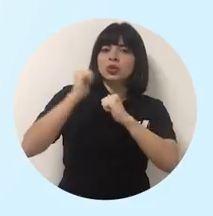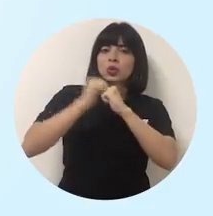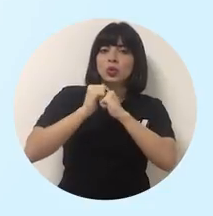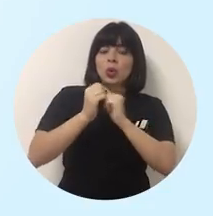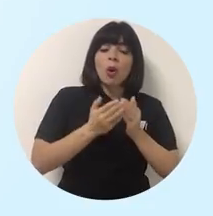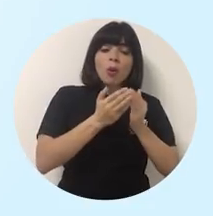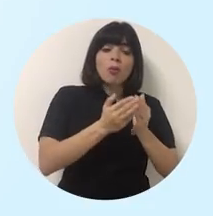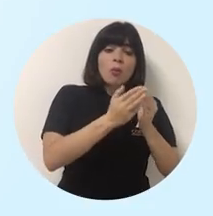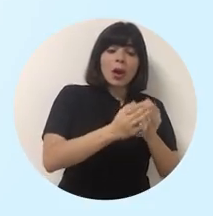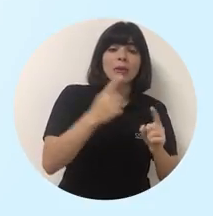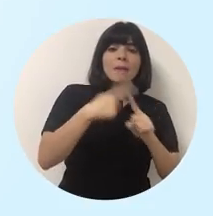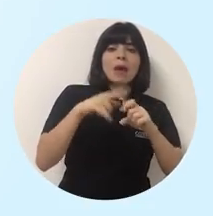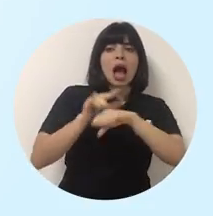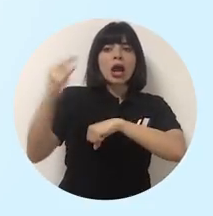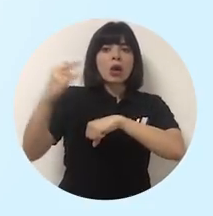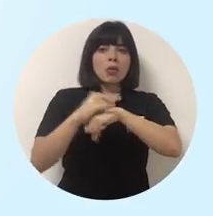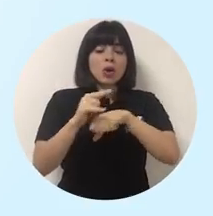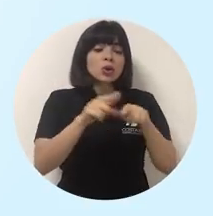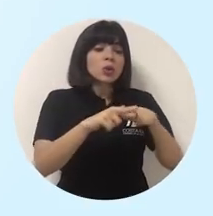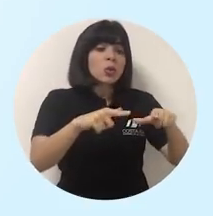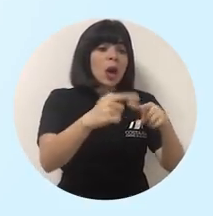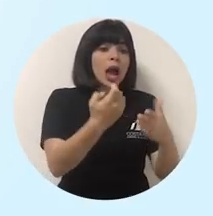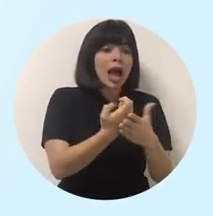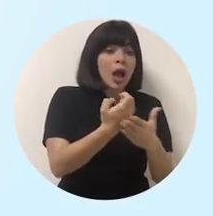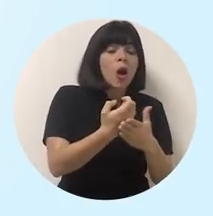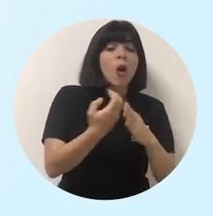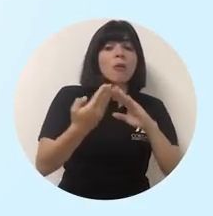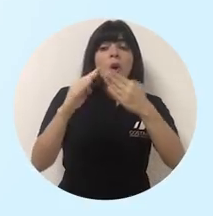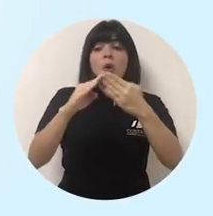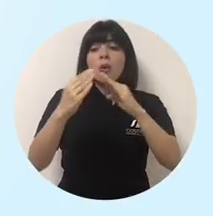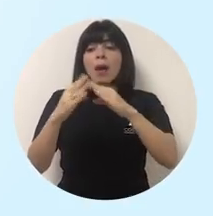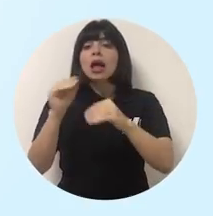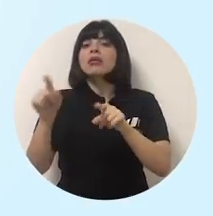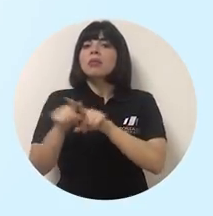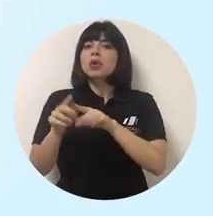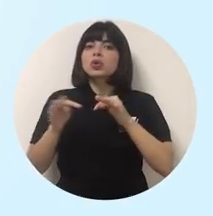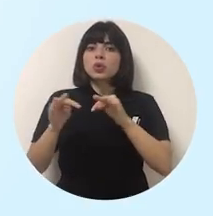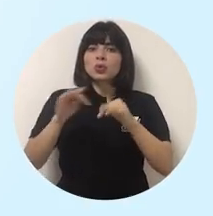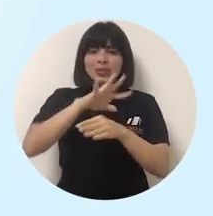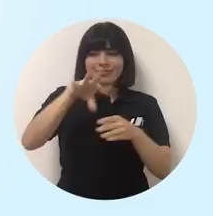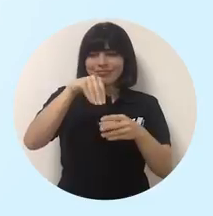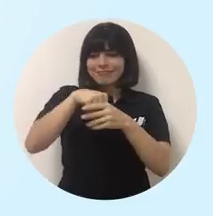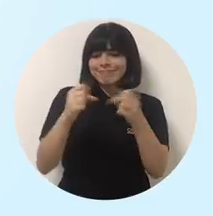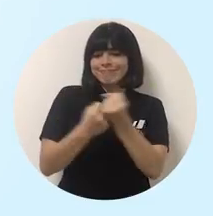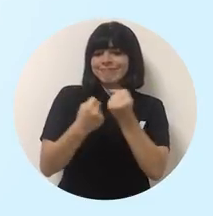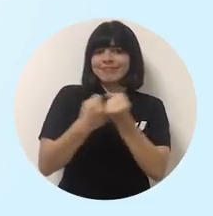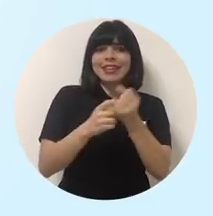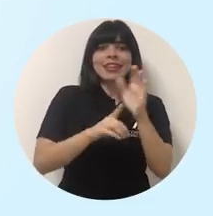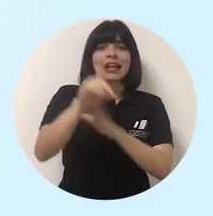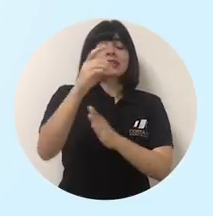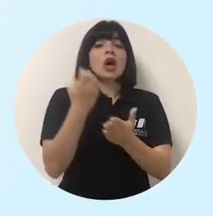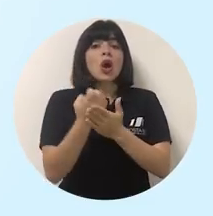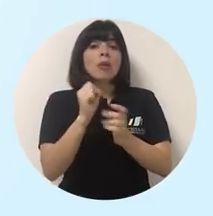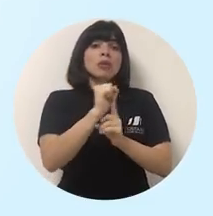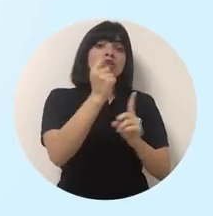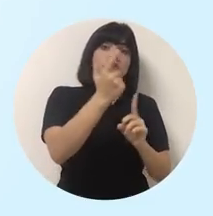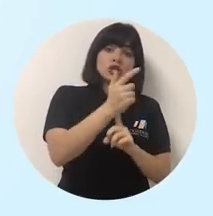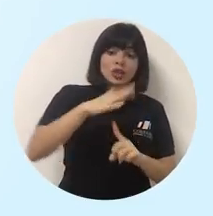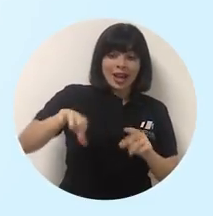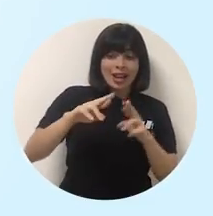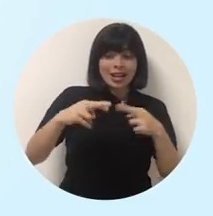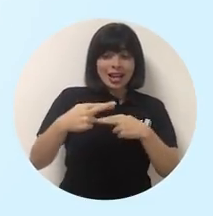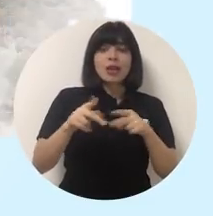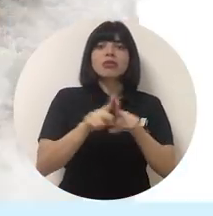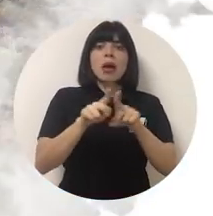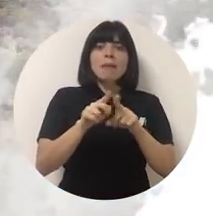puertos y aeropuertos, zonas económicas, urbanas y turísticas, e impulsando el desarrollo socioeconómico tanto de la región como